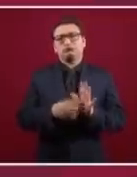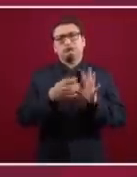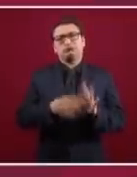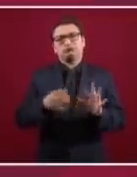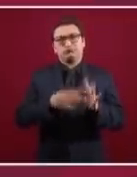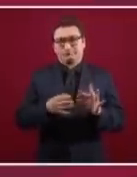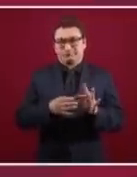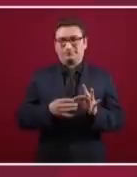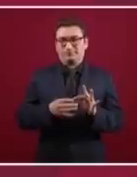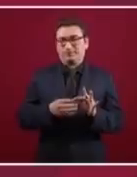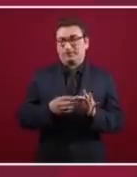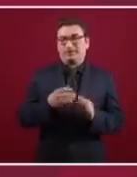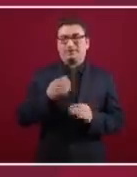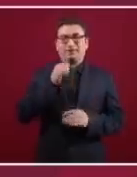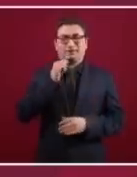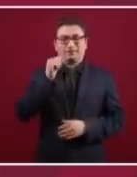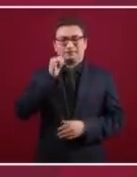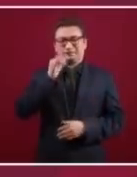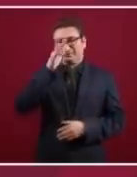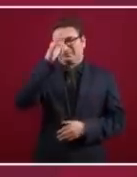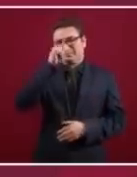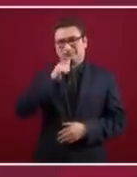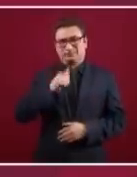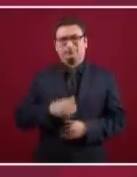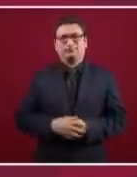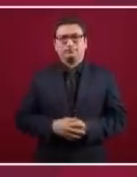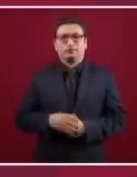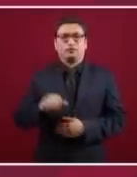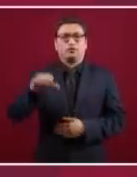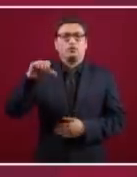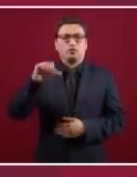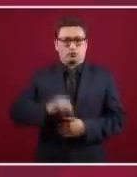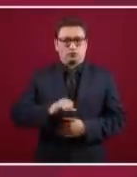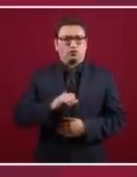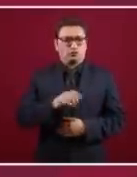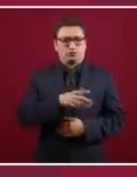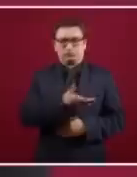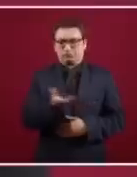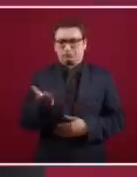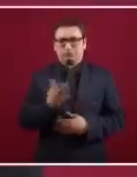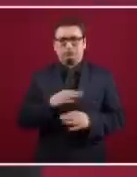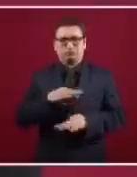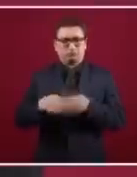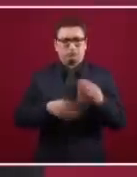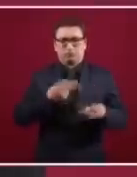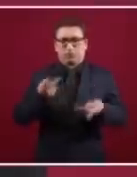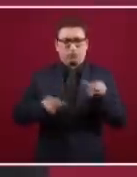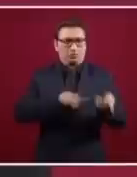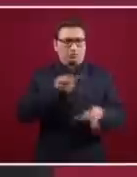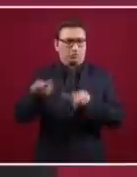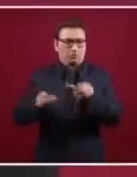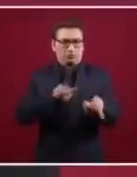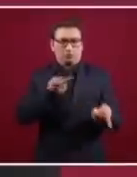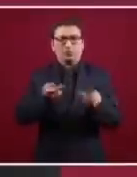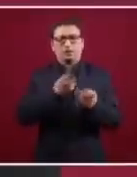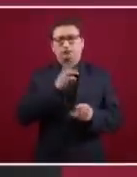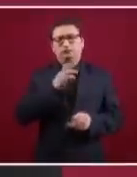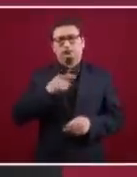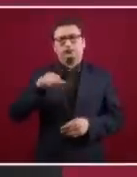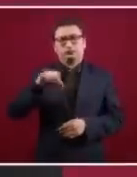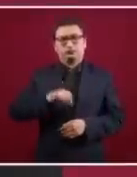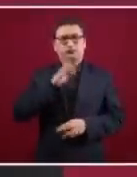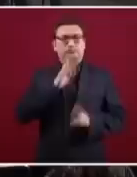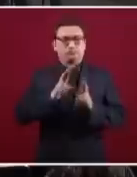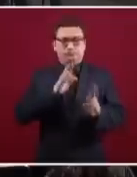quedamos que para hoy contesta vamos todas las preguntas y así